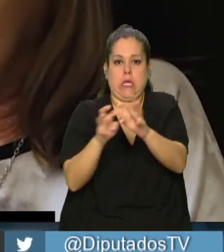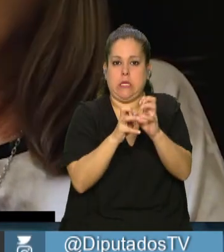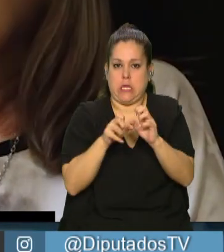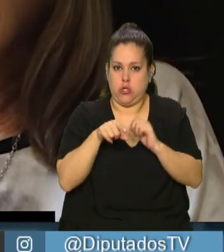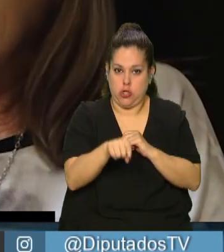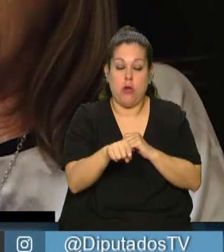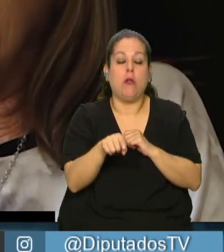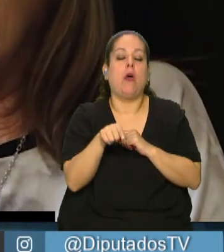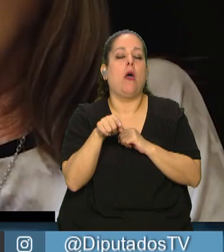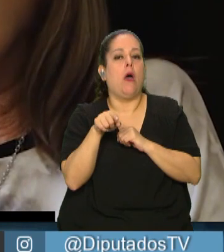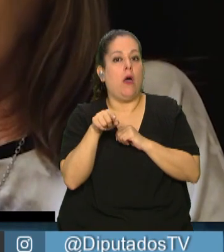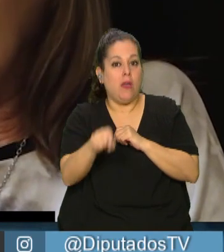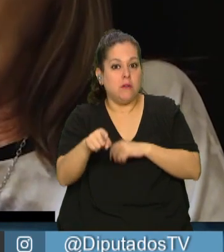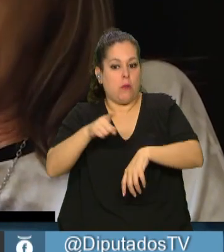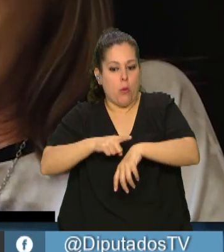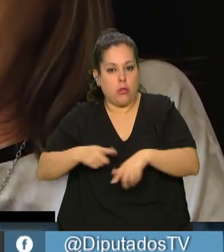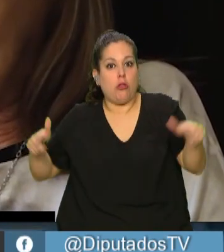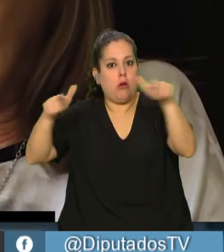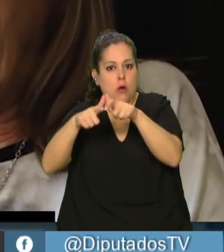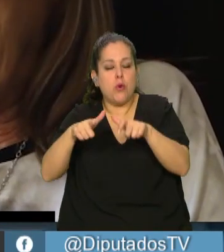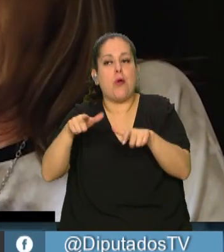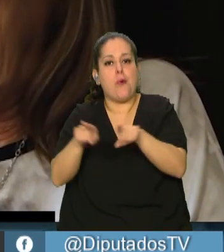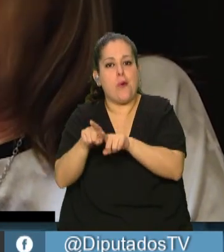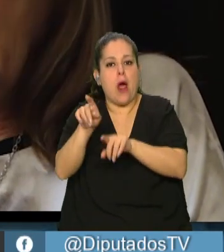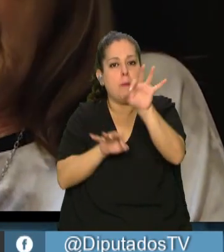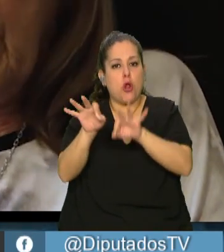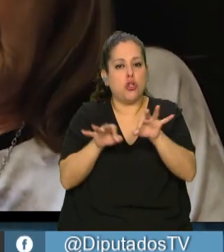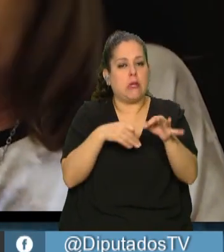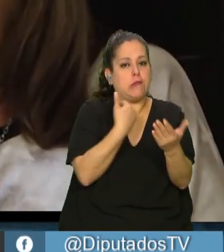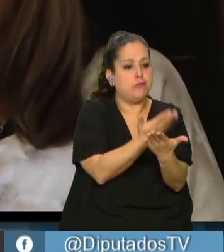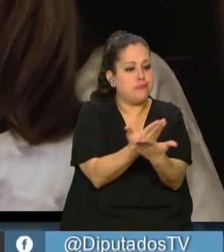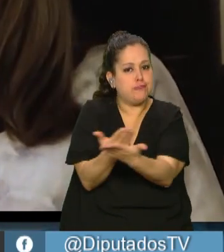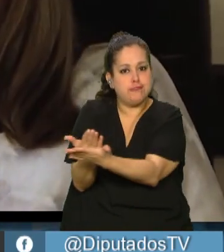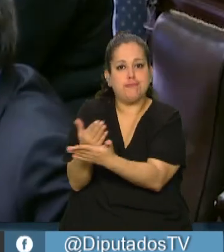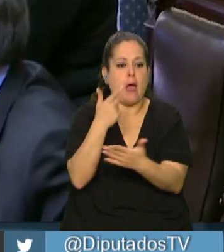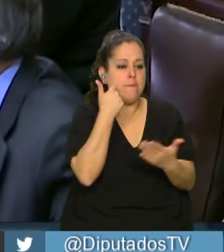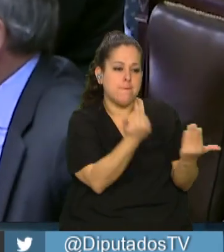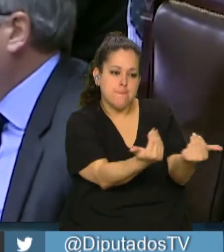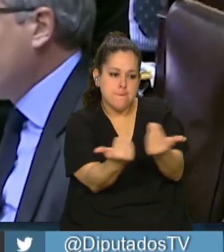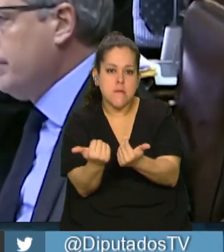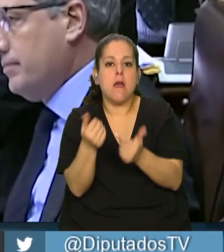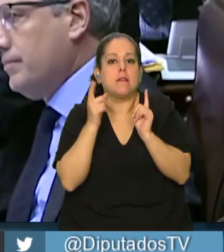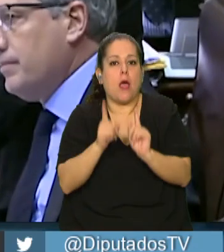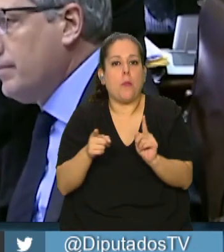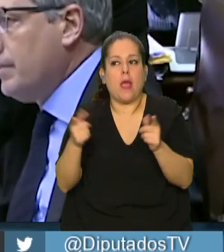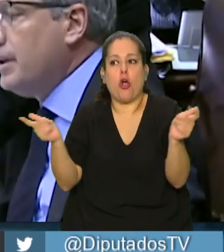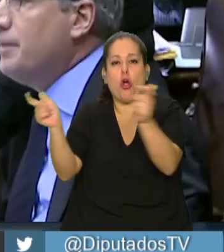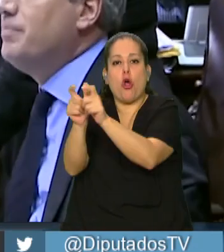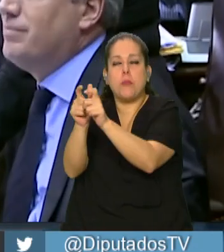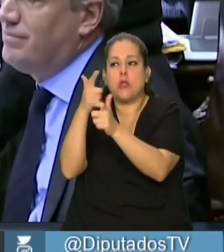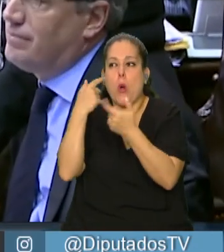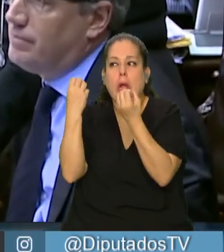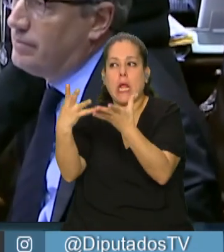todos los proyectos que han sancionado las comisiones, las distintas comisiones, y ver cuál es su estado.